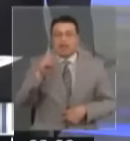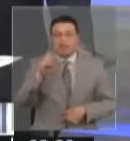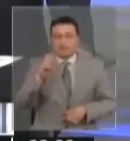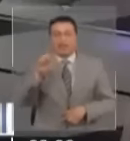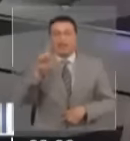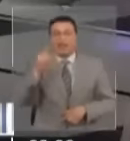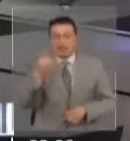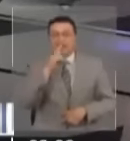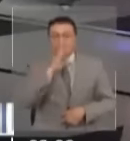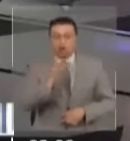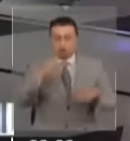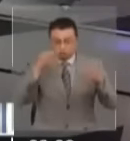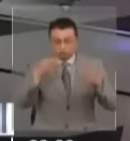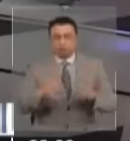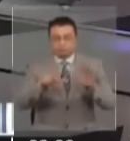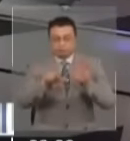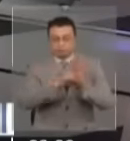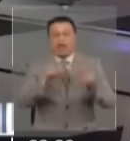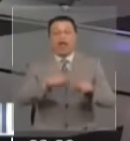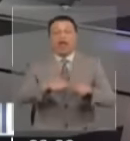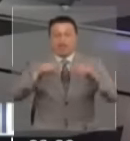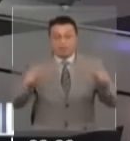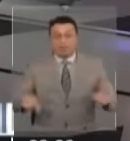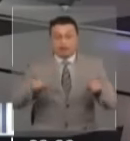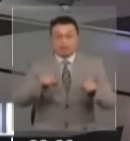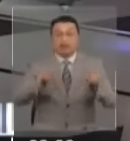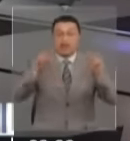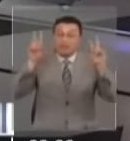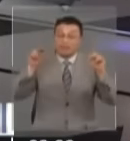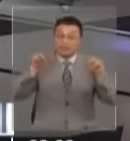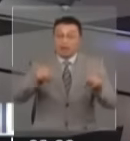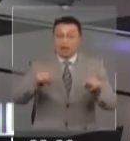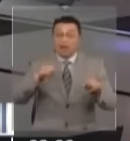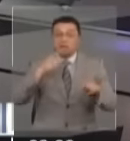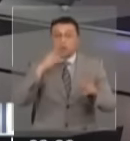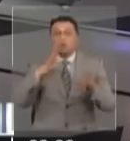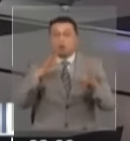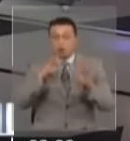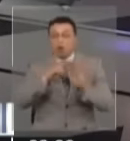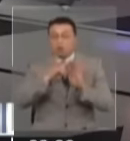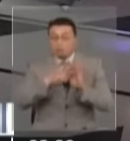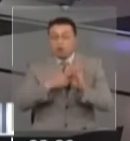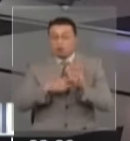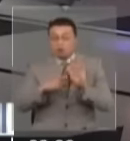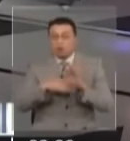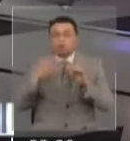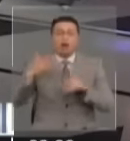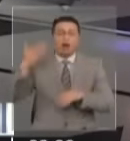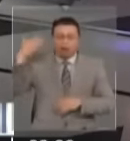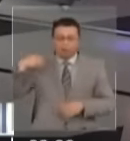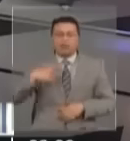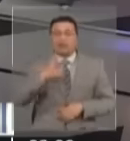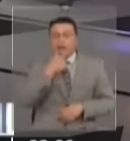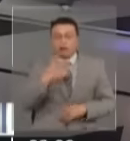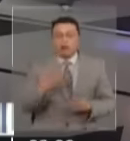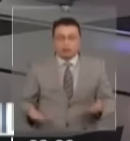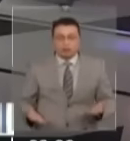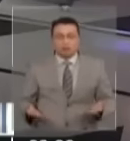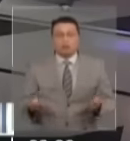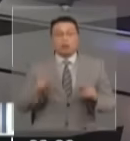Debería ser un delito claramente tipificado, y además es un tema que la cantinela de modificar esto ya viene hace muchos años. Entonces